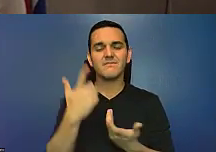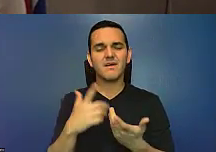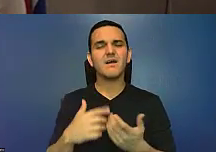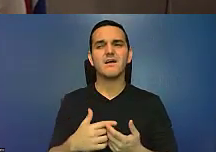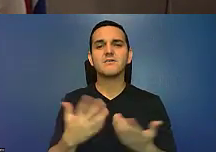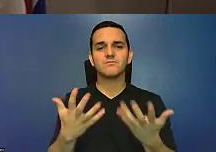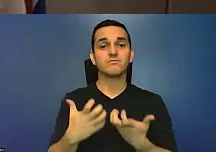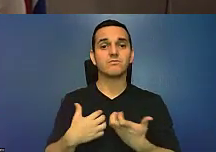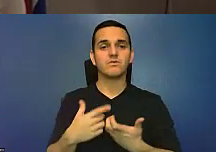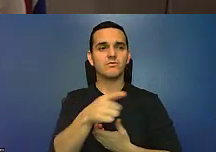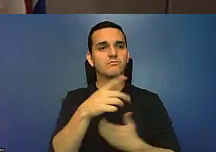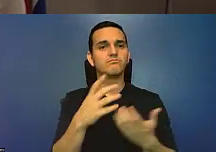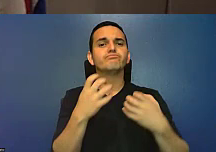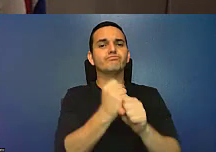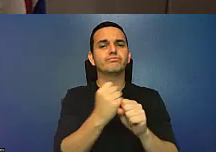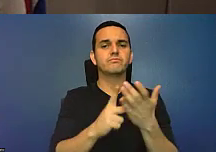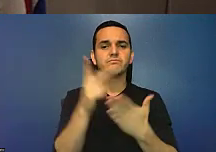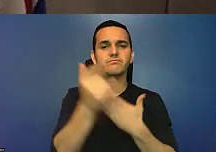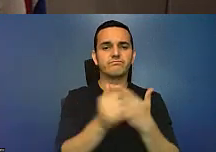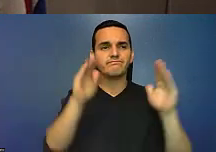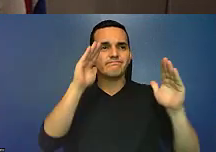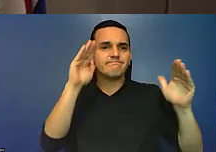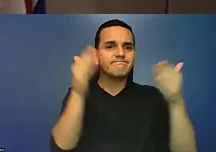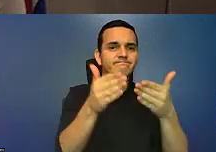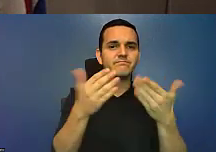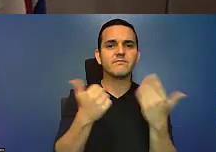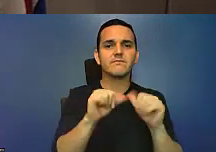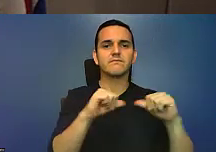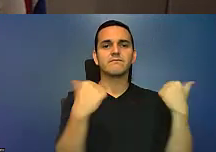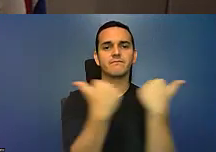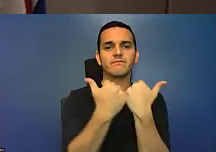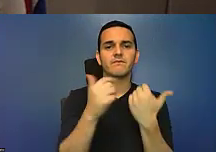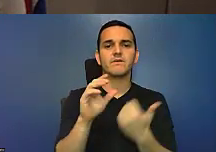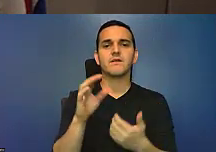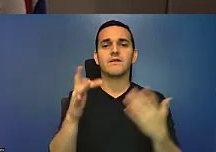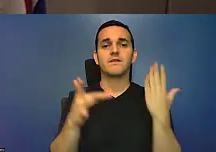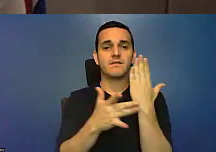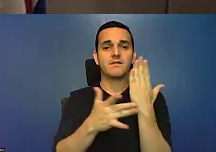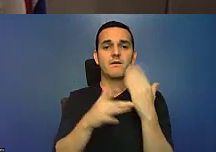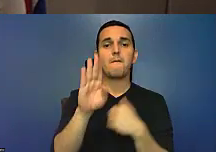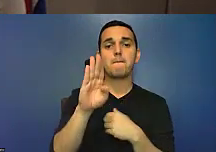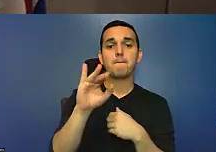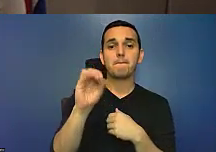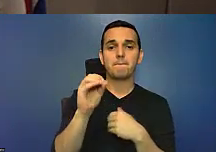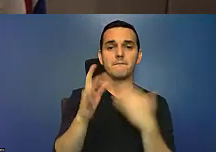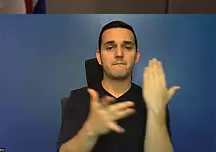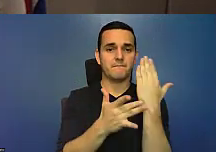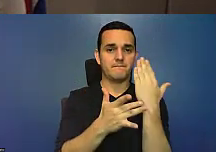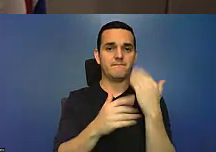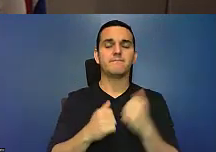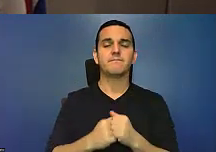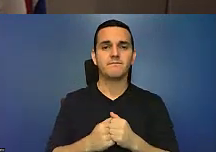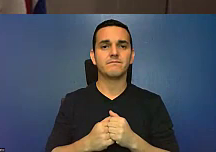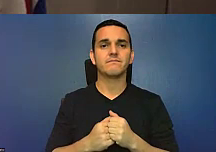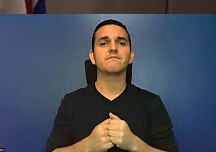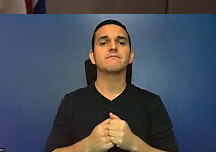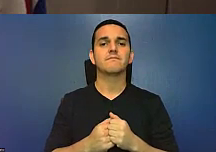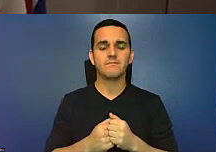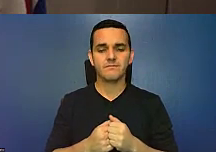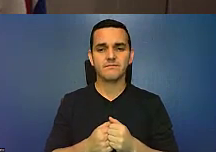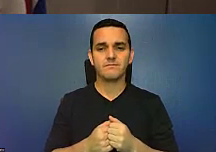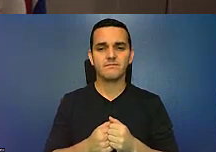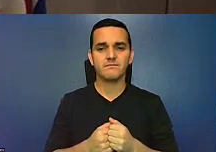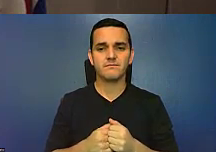desarrollando un proyecto enfocado básicamente en el área de biotecnología. Era algo relacionado con una cámara de flujo